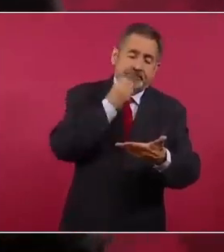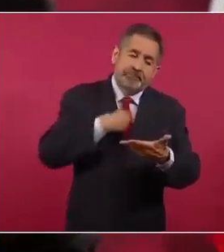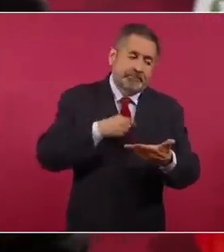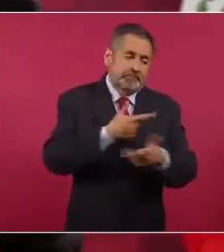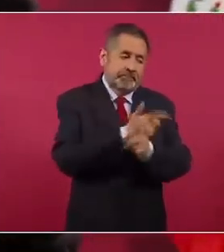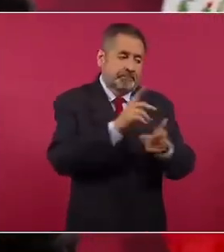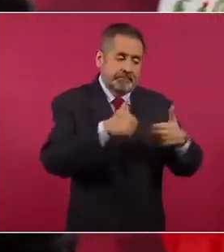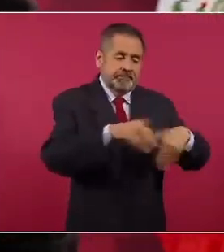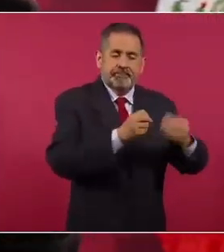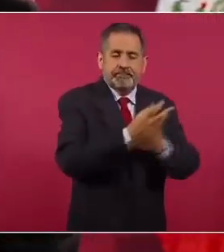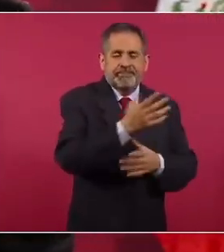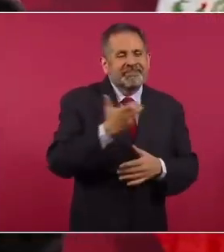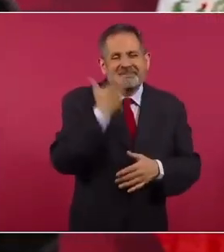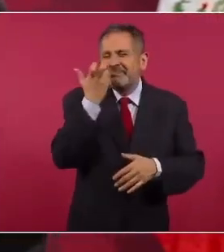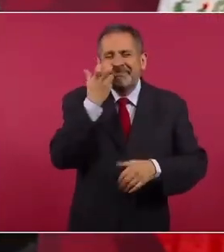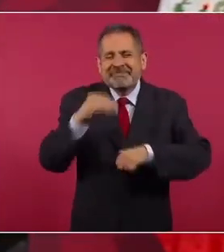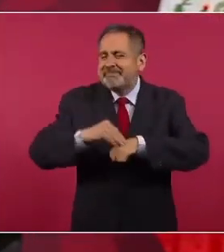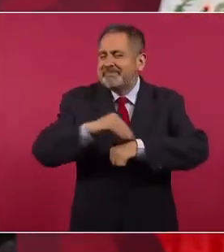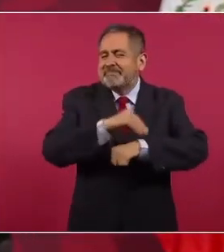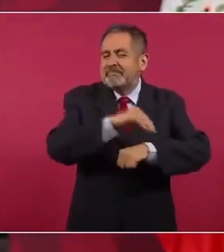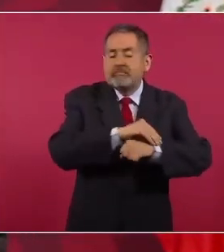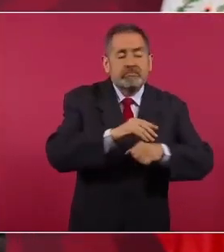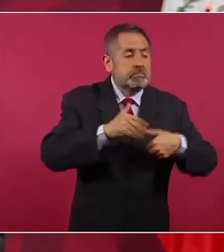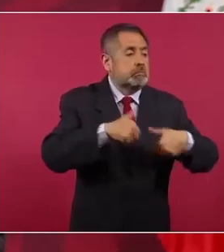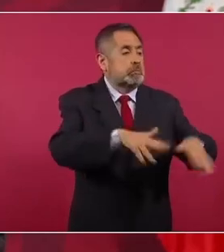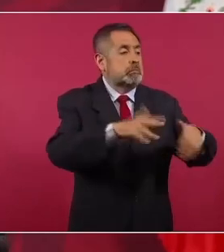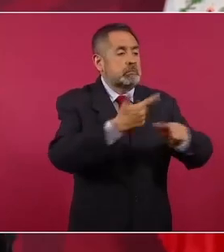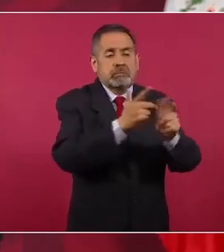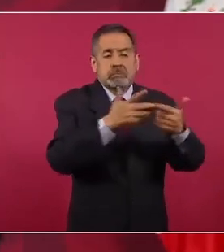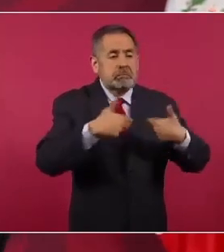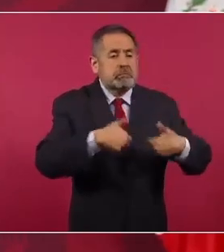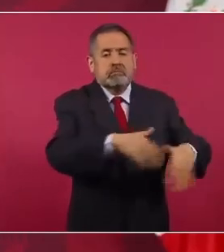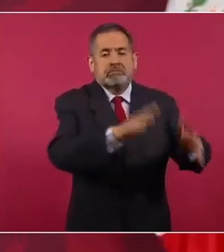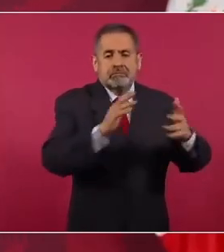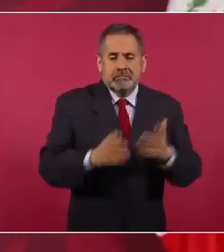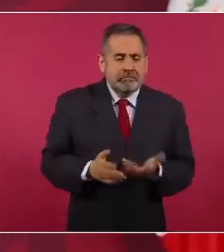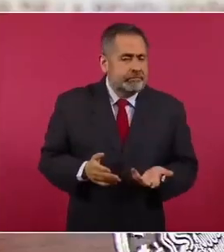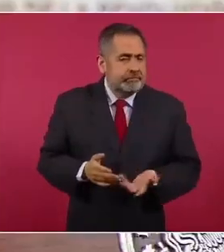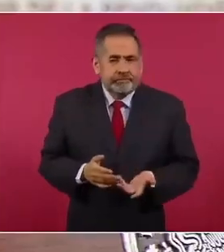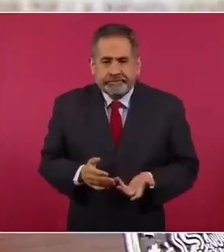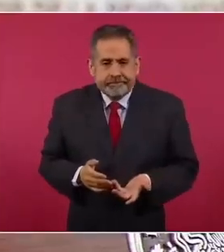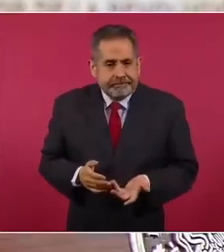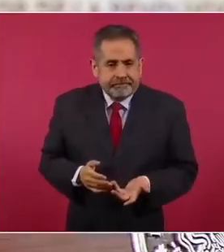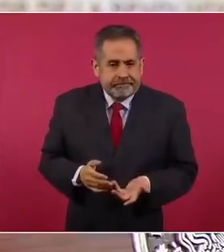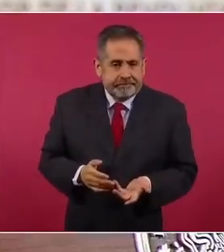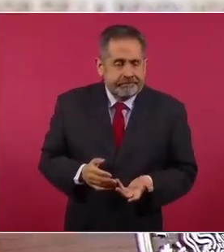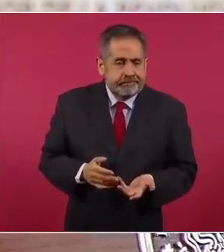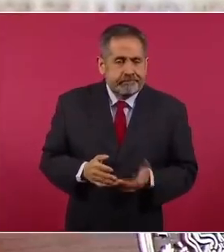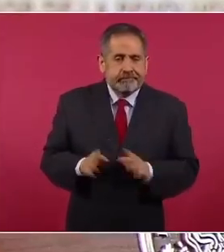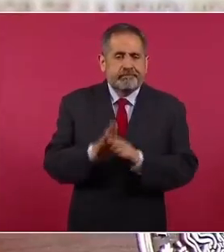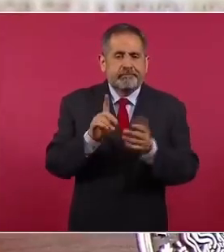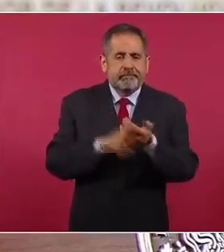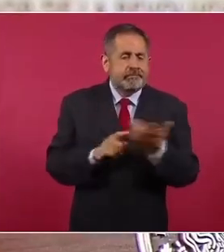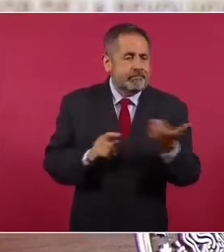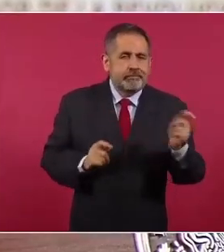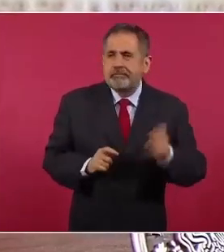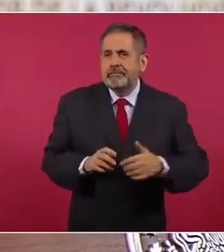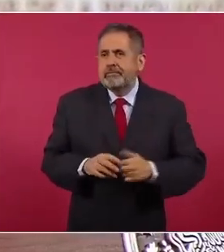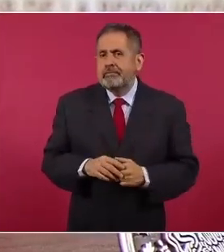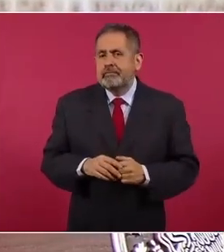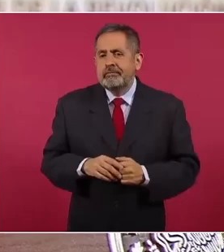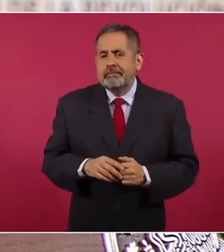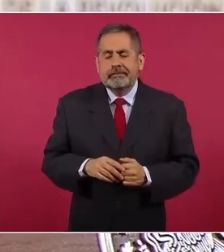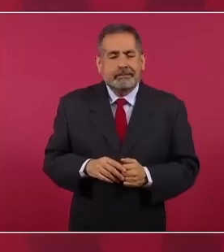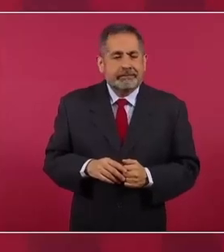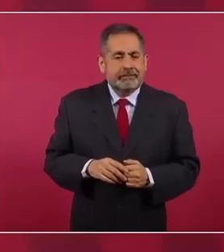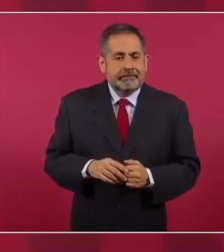cualquier excusa, cualquier pretexto que resulta que se vuelven